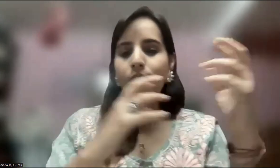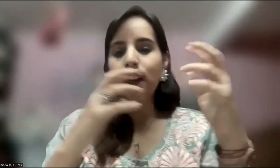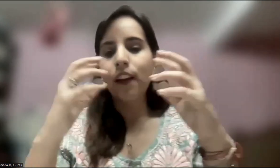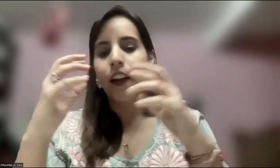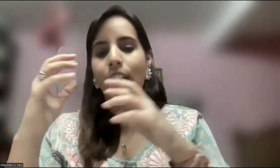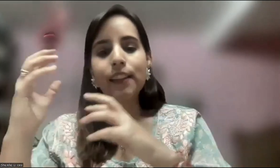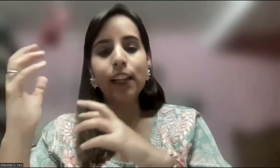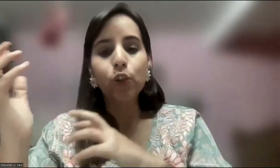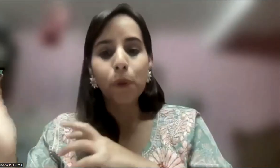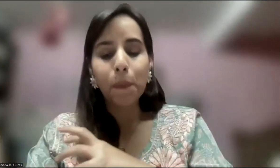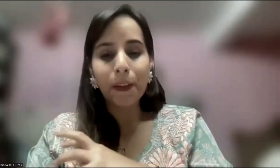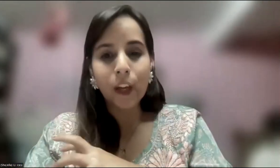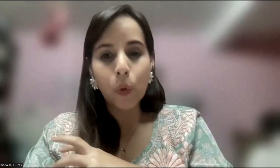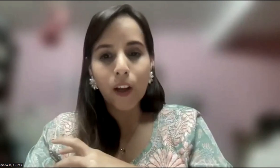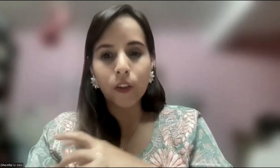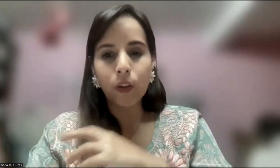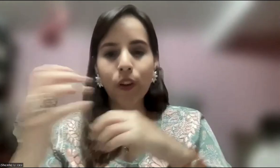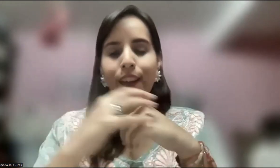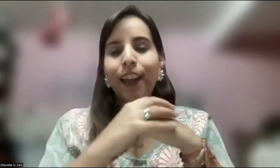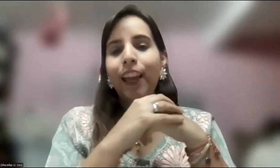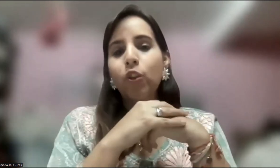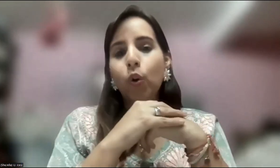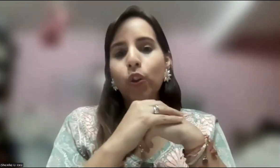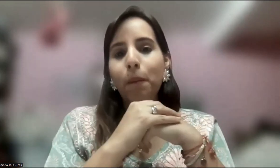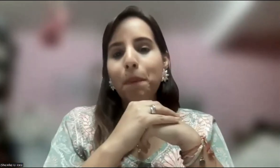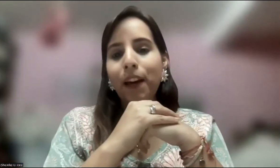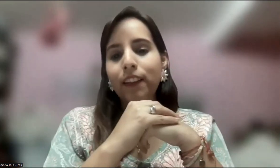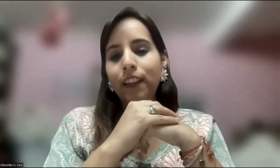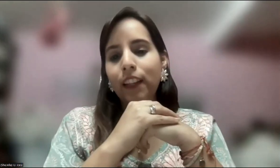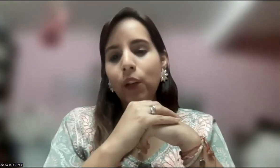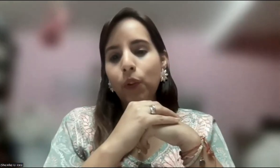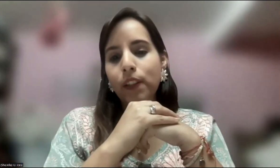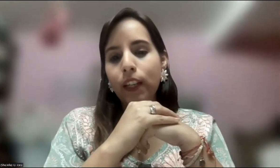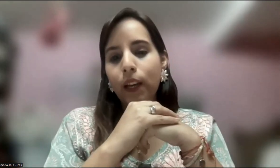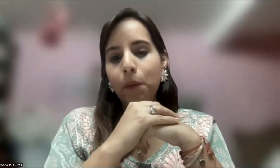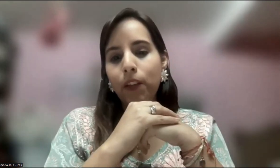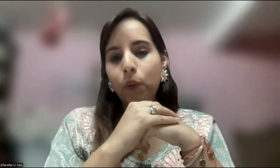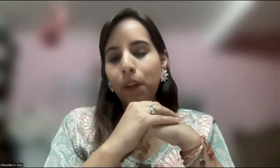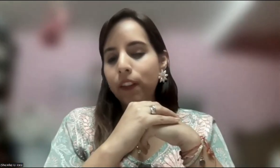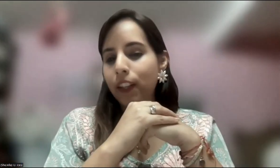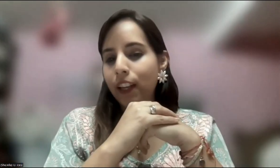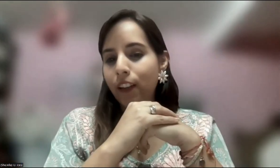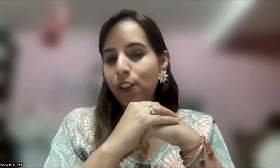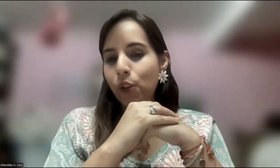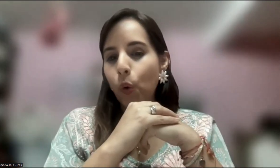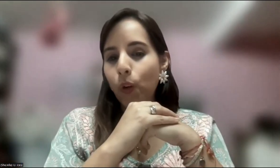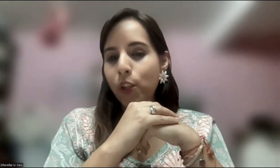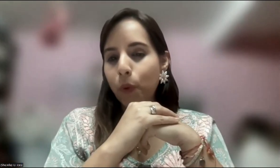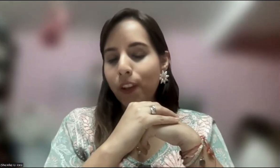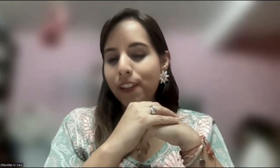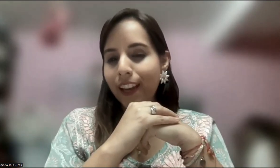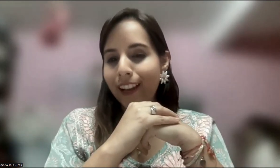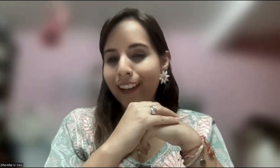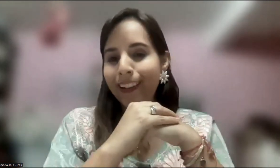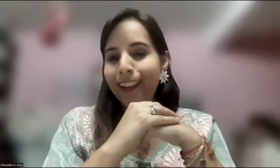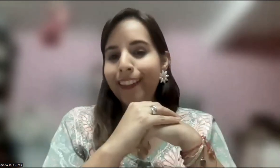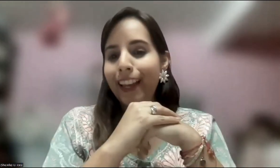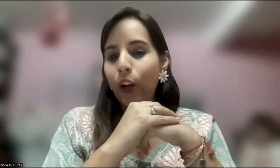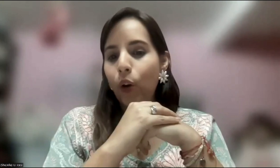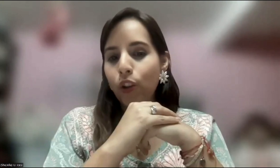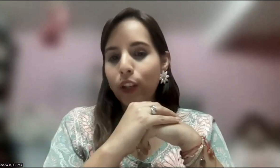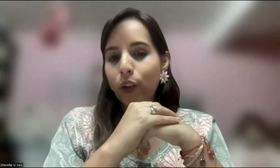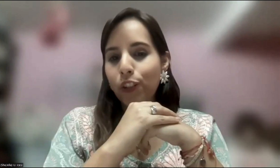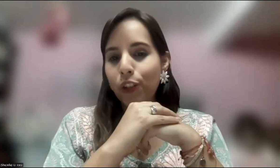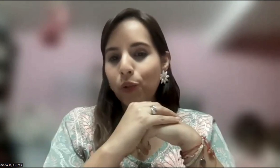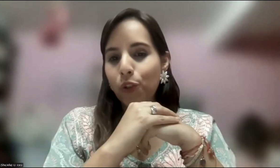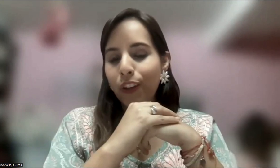2014 hasta el 2024 en donde Marta ha tenido un acercamiento mediante la revisión jurisprudencial de